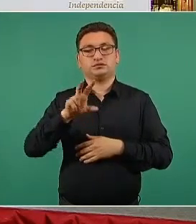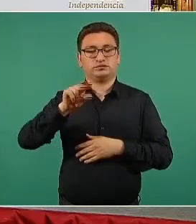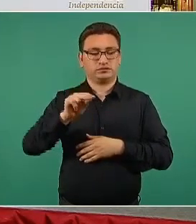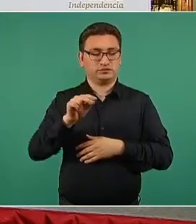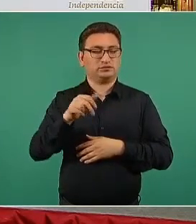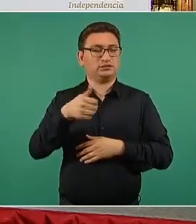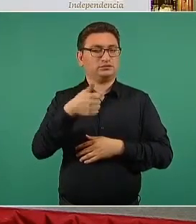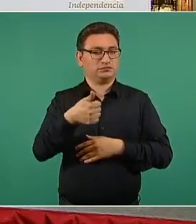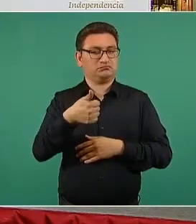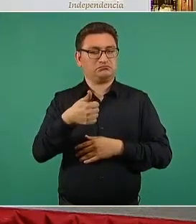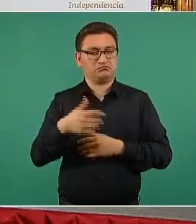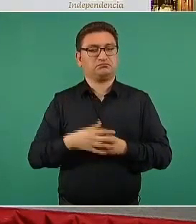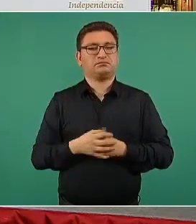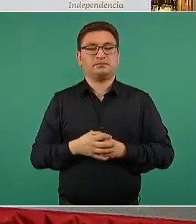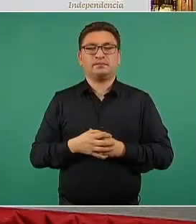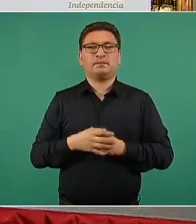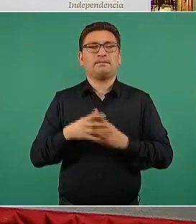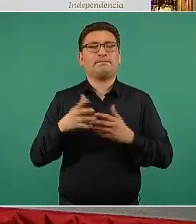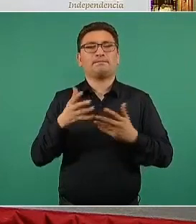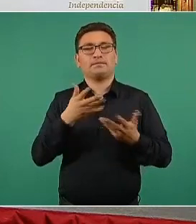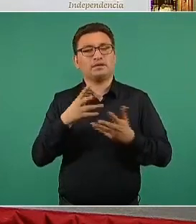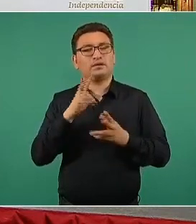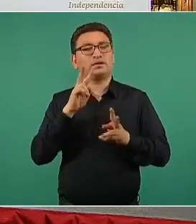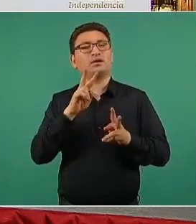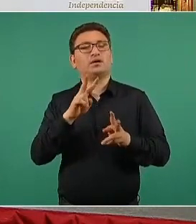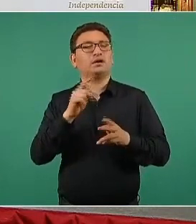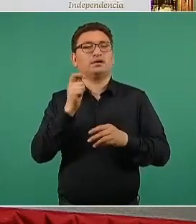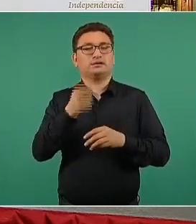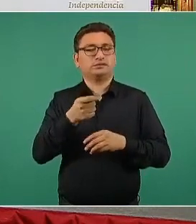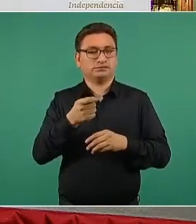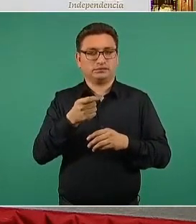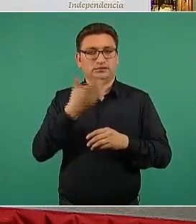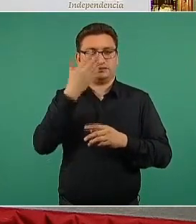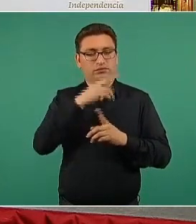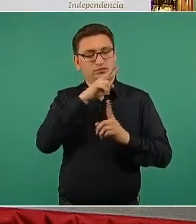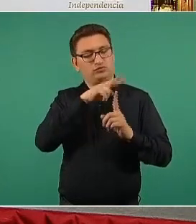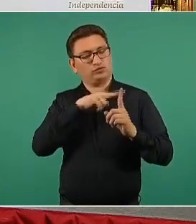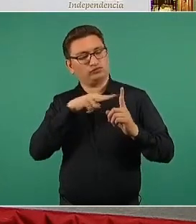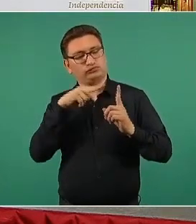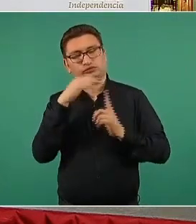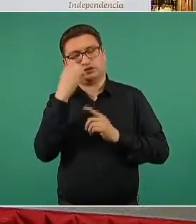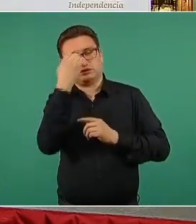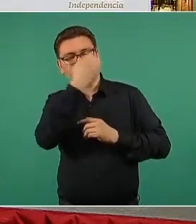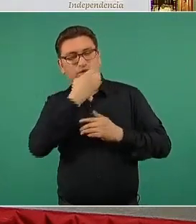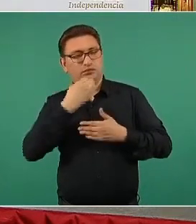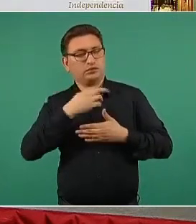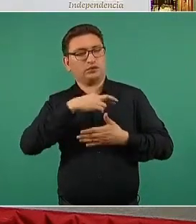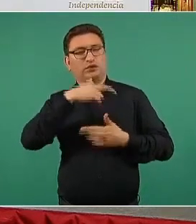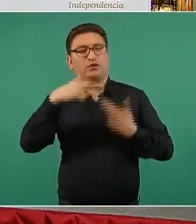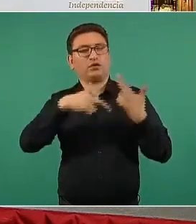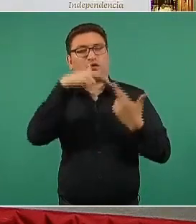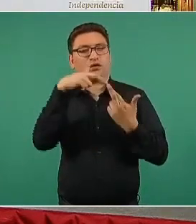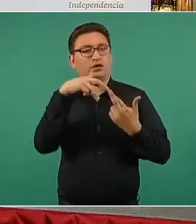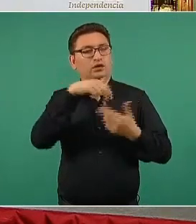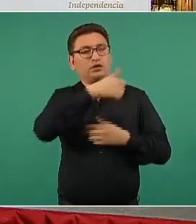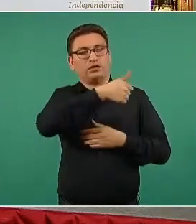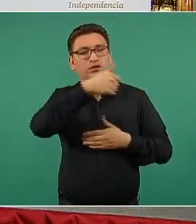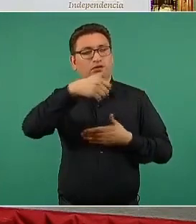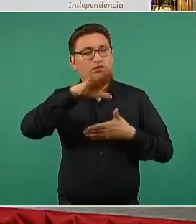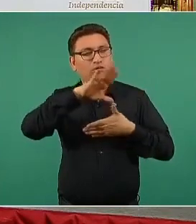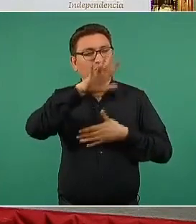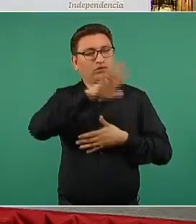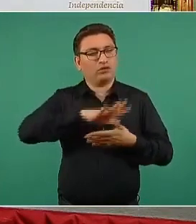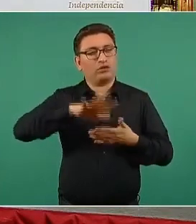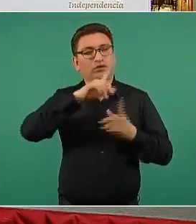66.414.286, para que visualicen también que desde la perspectiva del análisis regional siempre estamos también